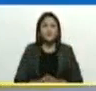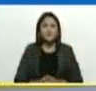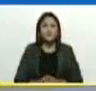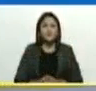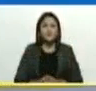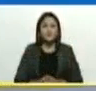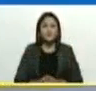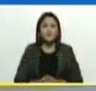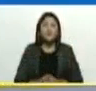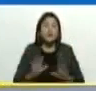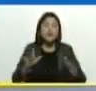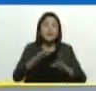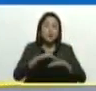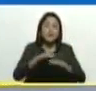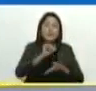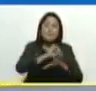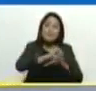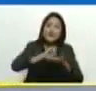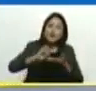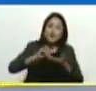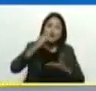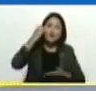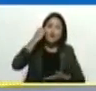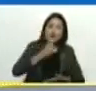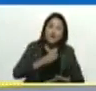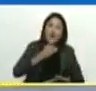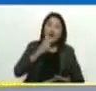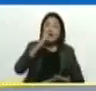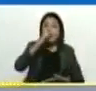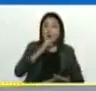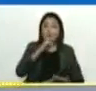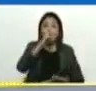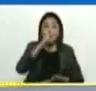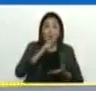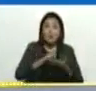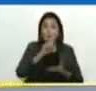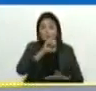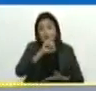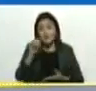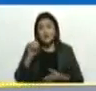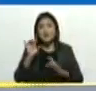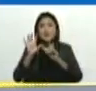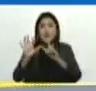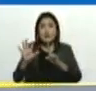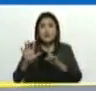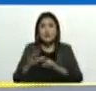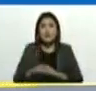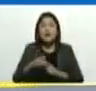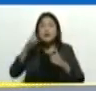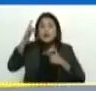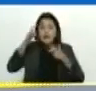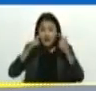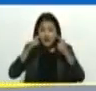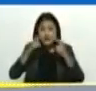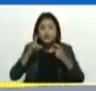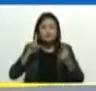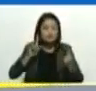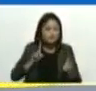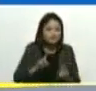del comandante en jefe Fidel Castro en 2006, Chávez lo visitó en agosto de ese